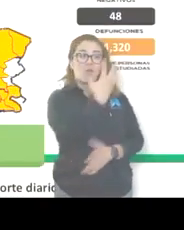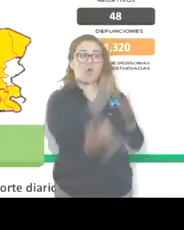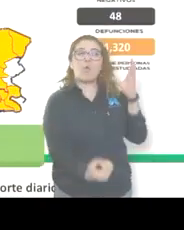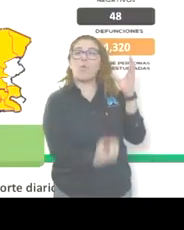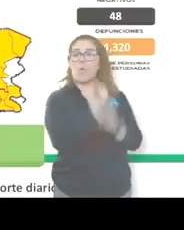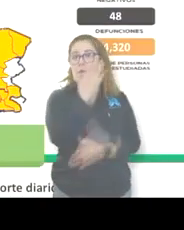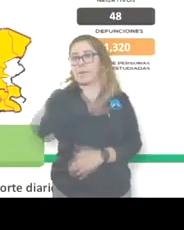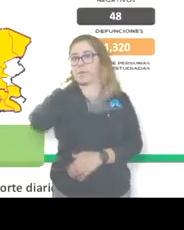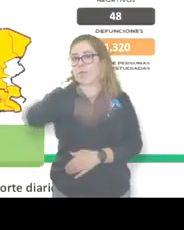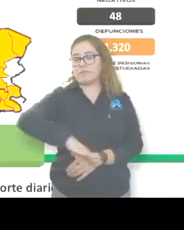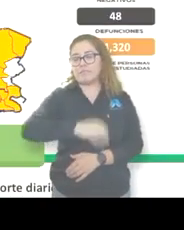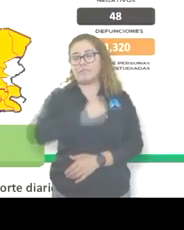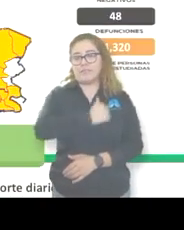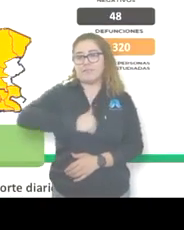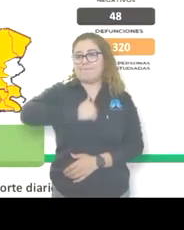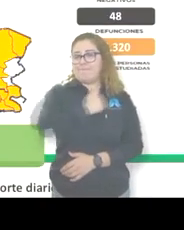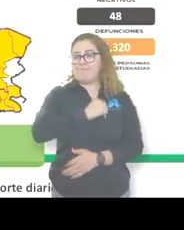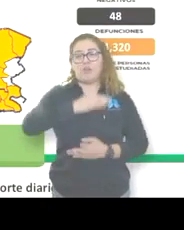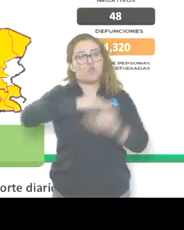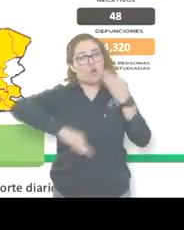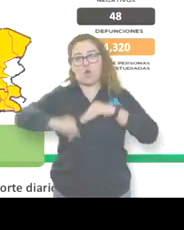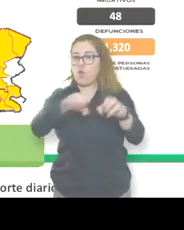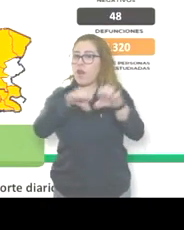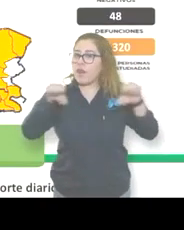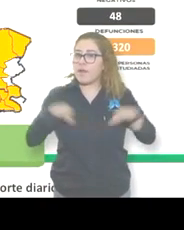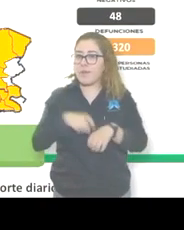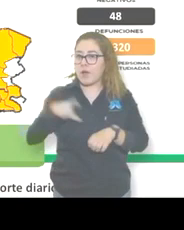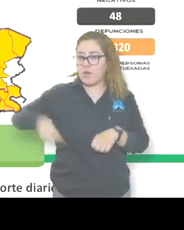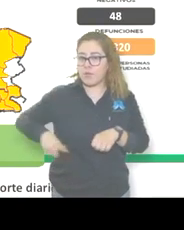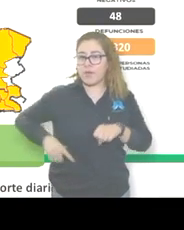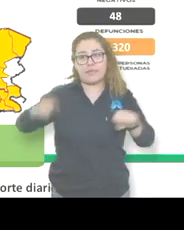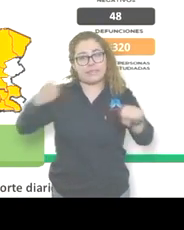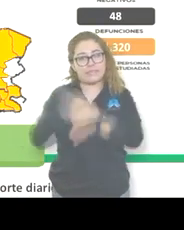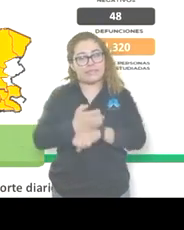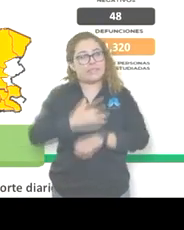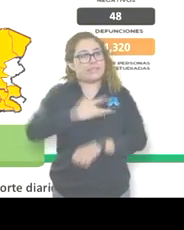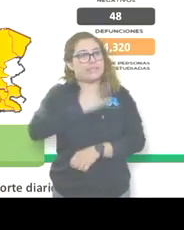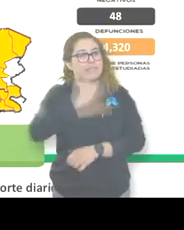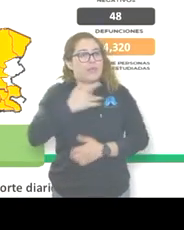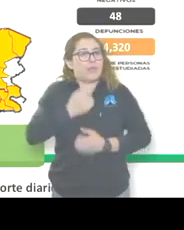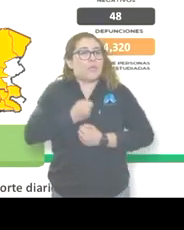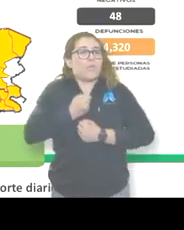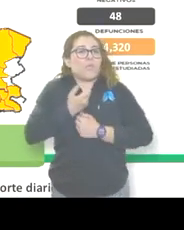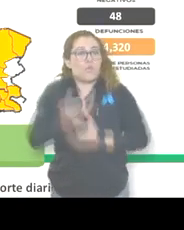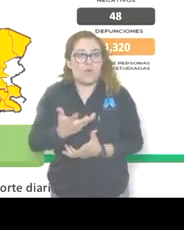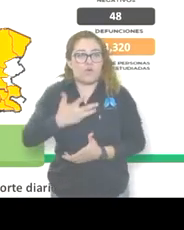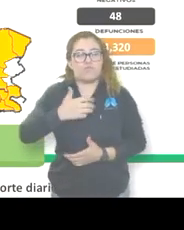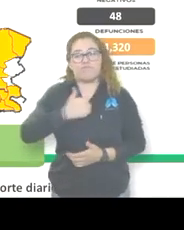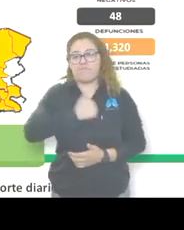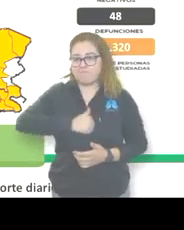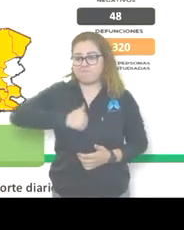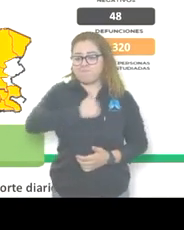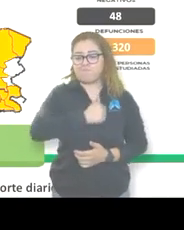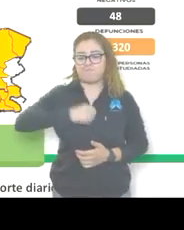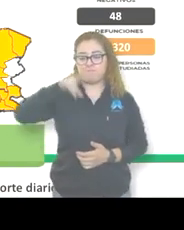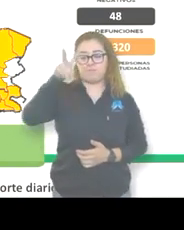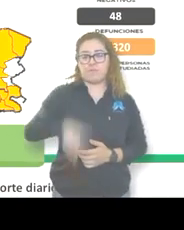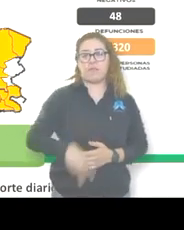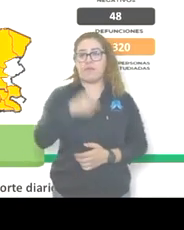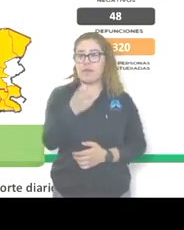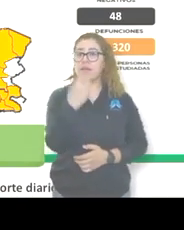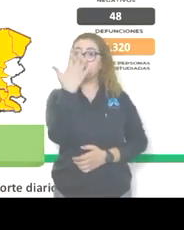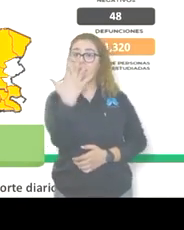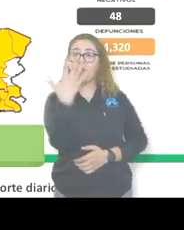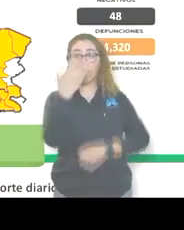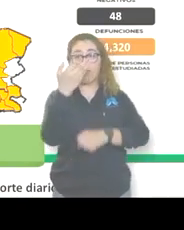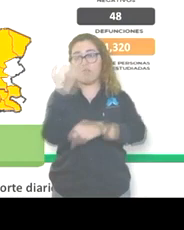como siempre todo el equipo del gobierno del estado extendemos un sentido pésame a estas familias que han sido afectadas. Son 5